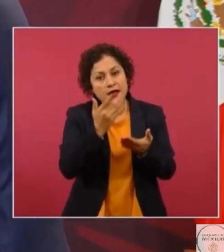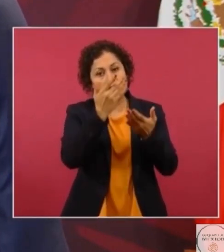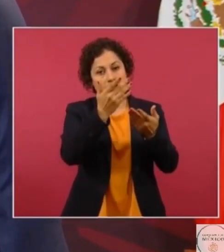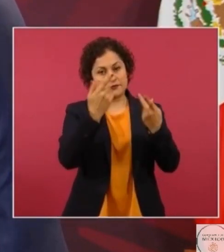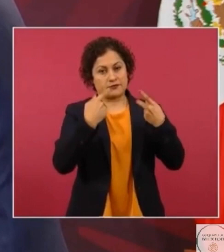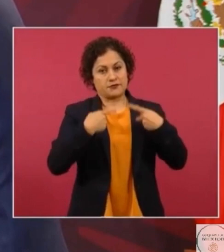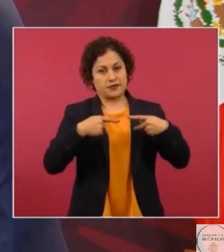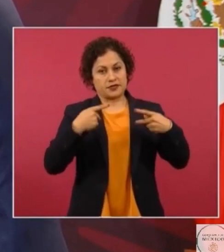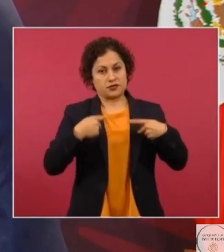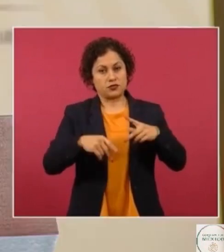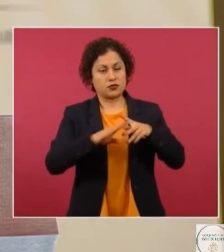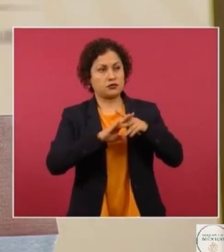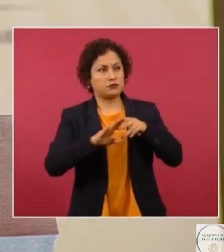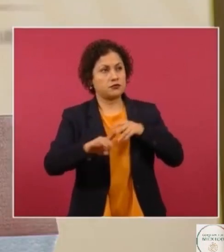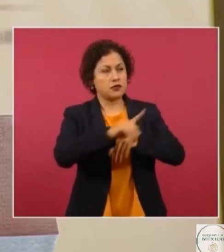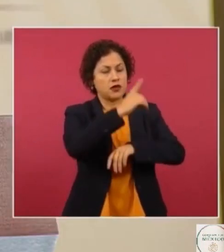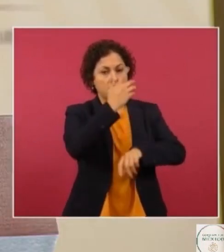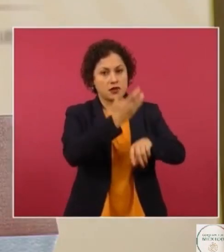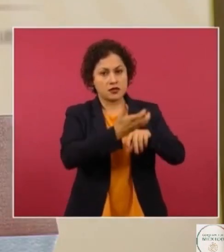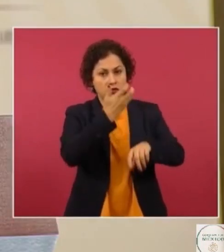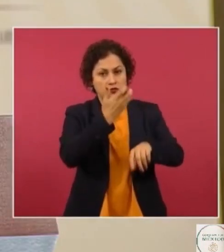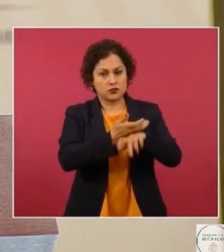siempre.